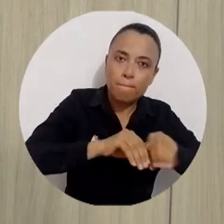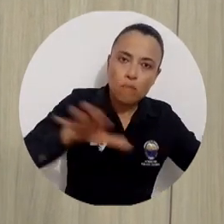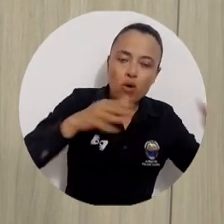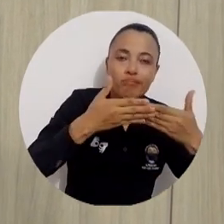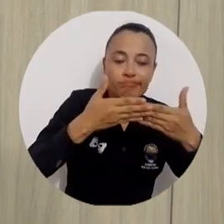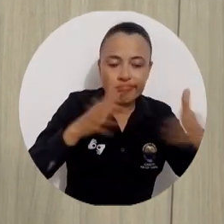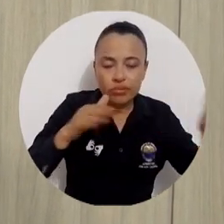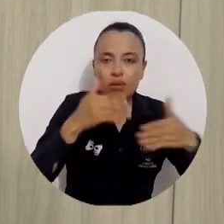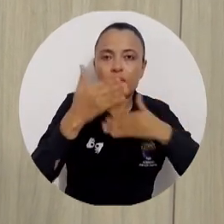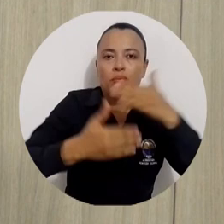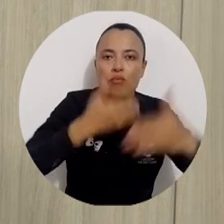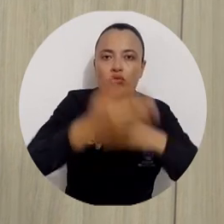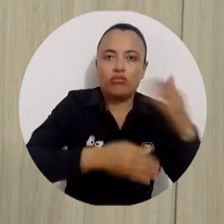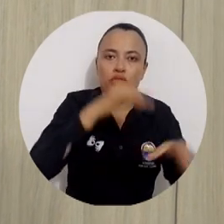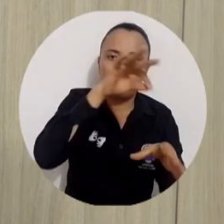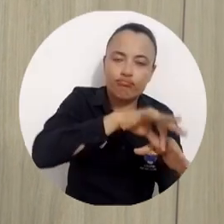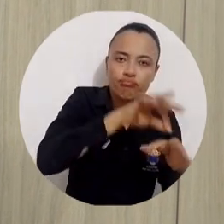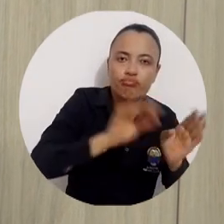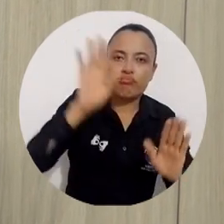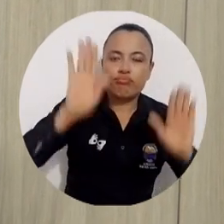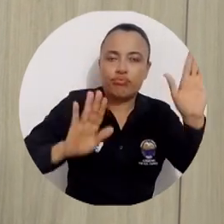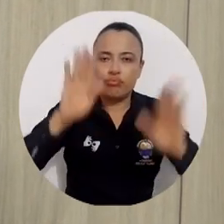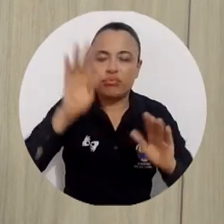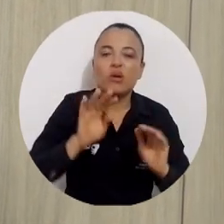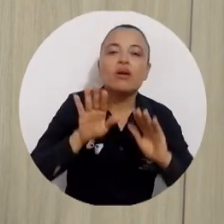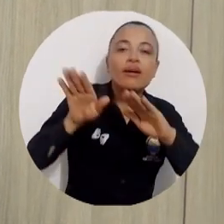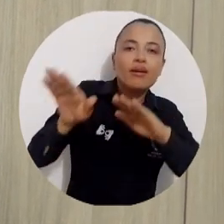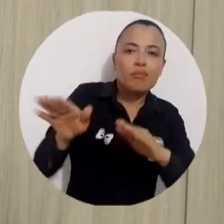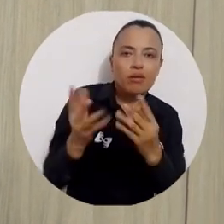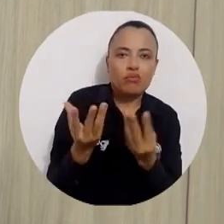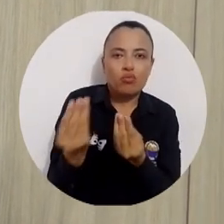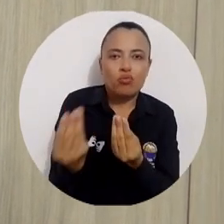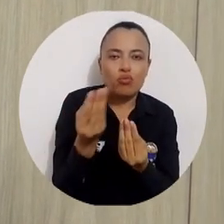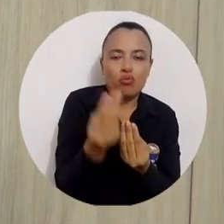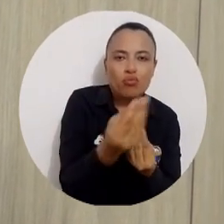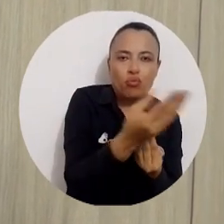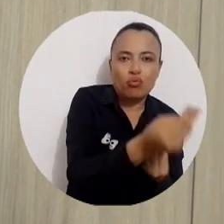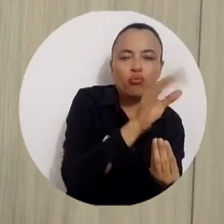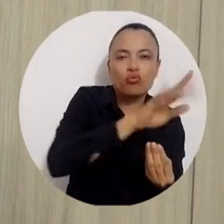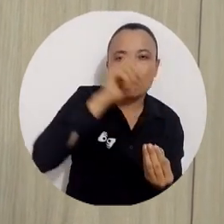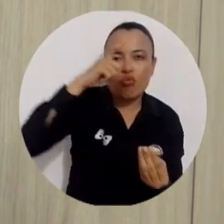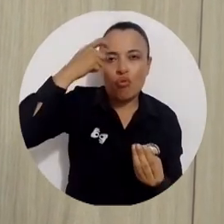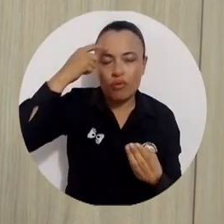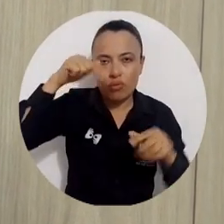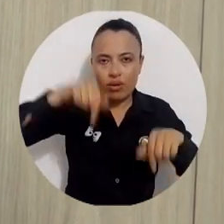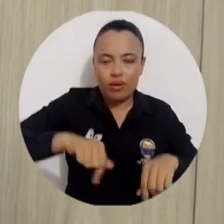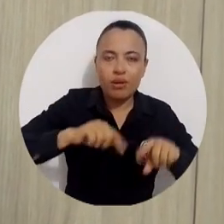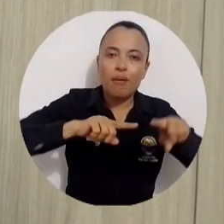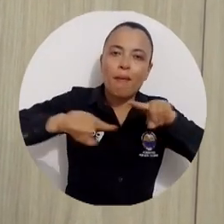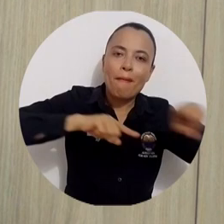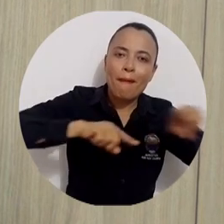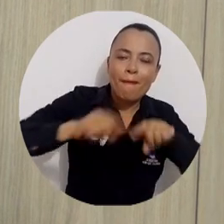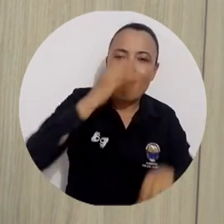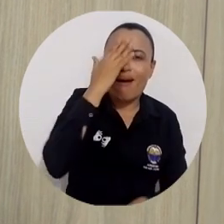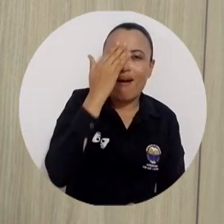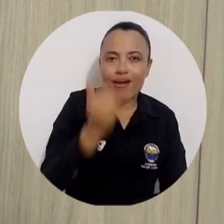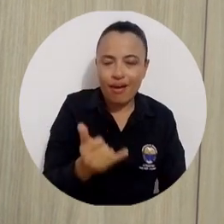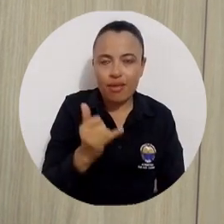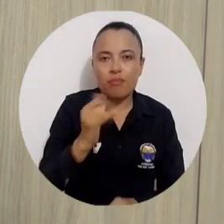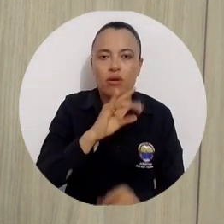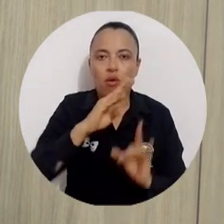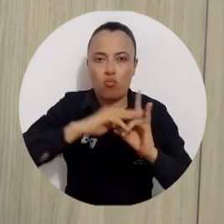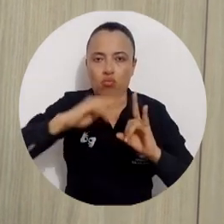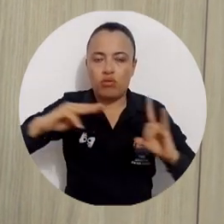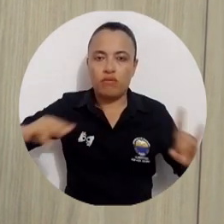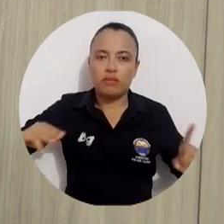al proceso de elección de representantes ante los diferentes órganos de gobierno y administración académica en la Universidad